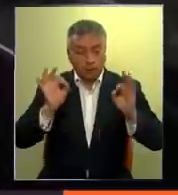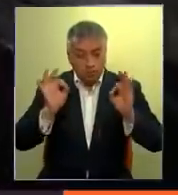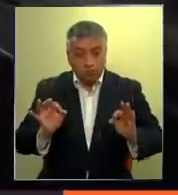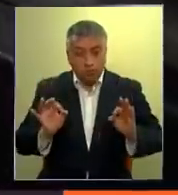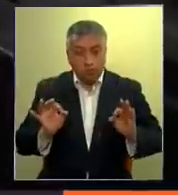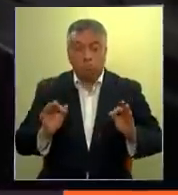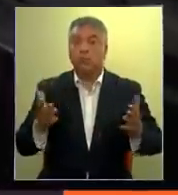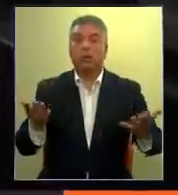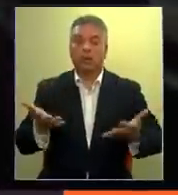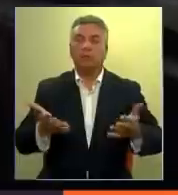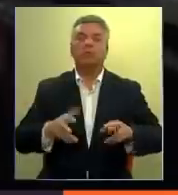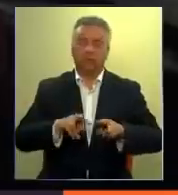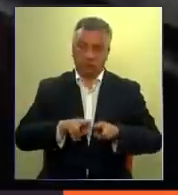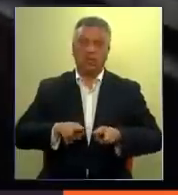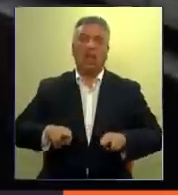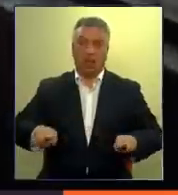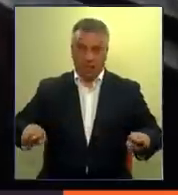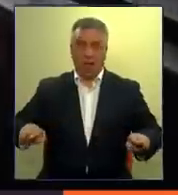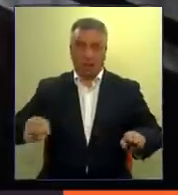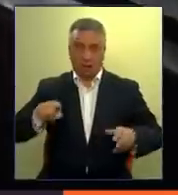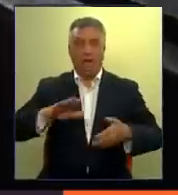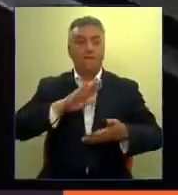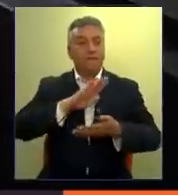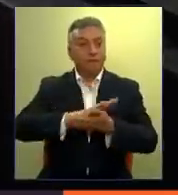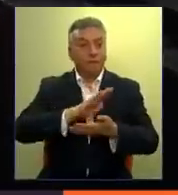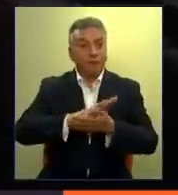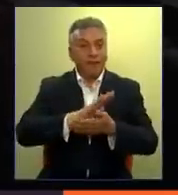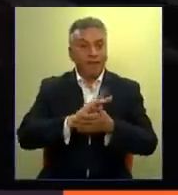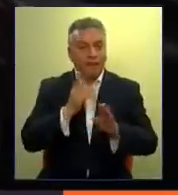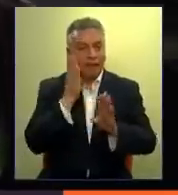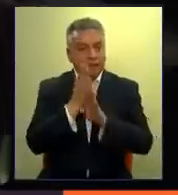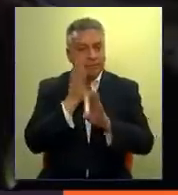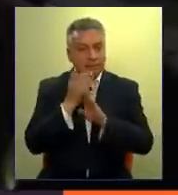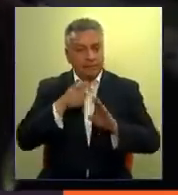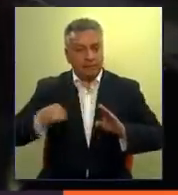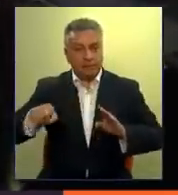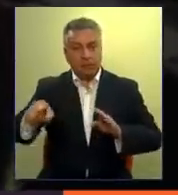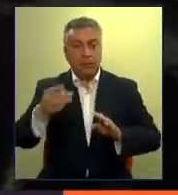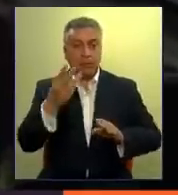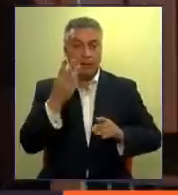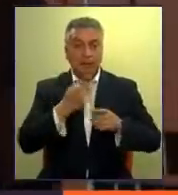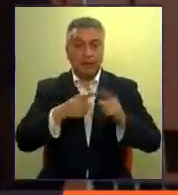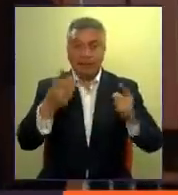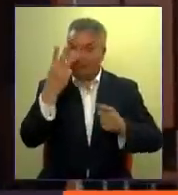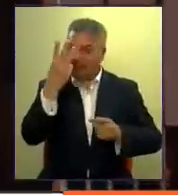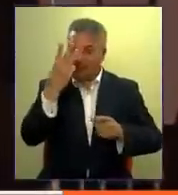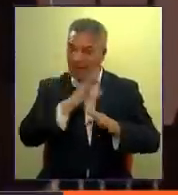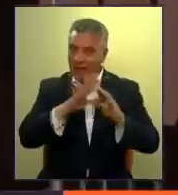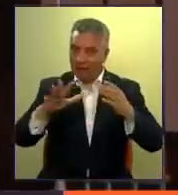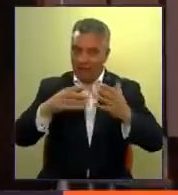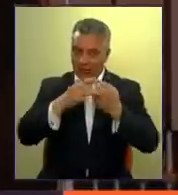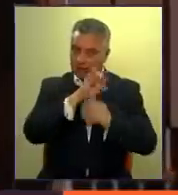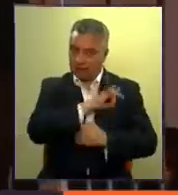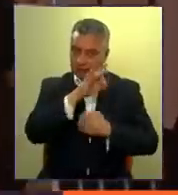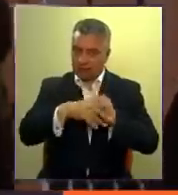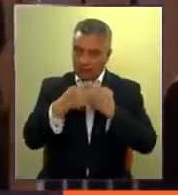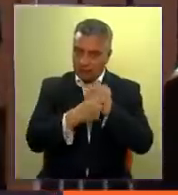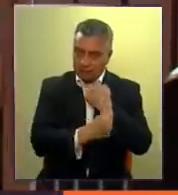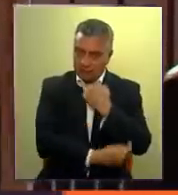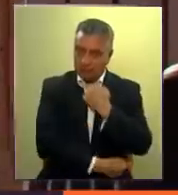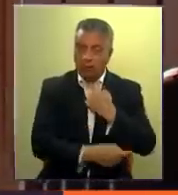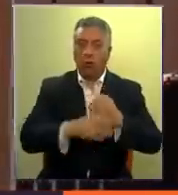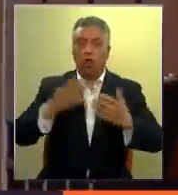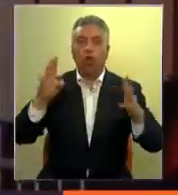pública. Caso aparte son las fiestas clandestinas. Solo tres de ellas en distintas regiones del país sumaron más de 90 detenidos